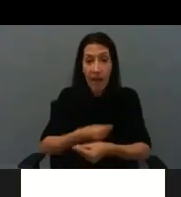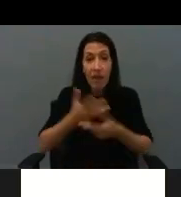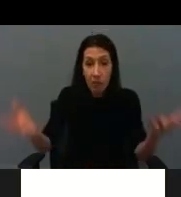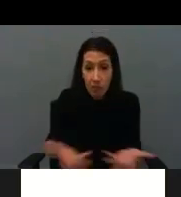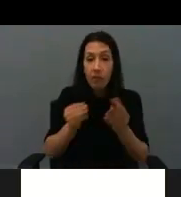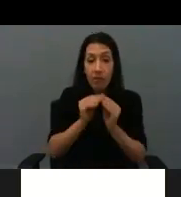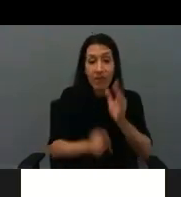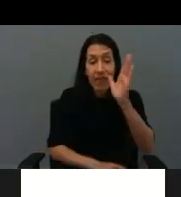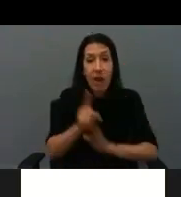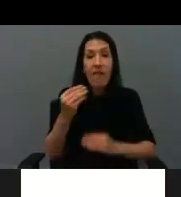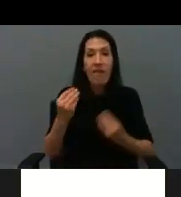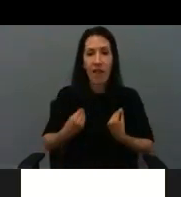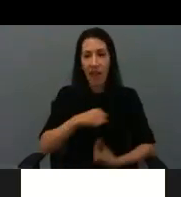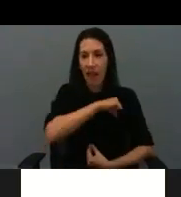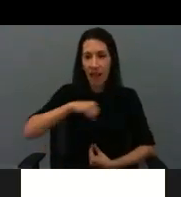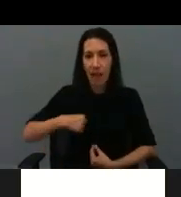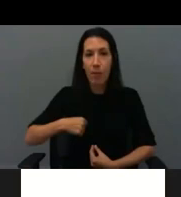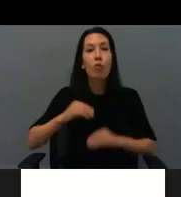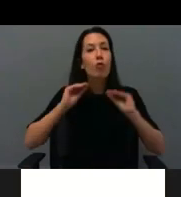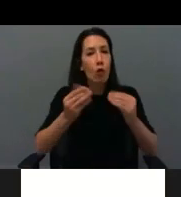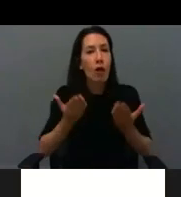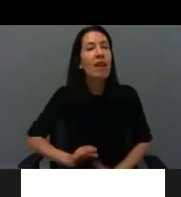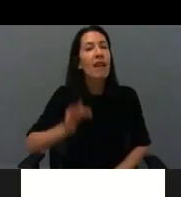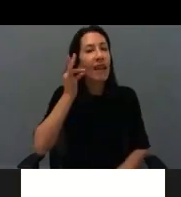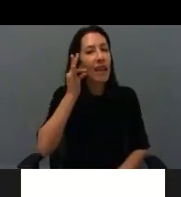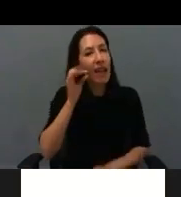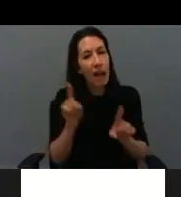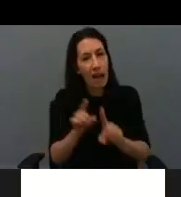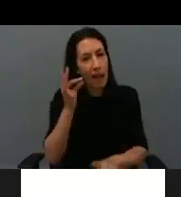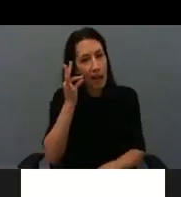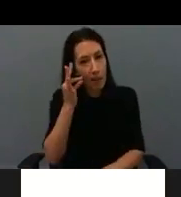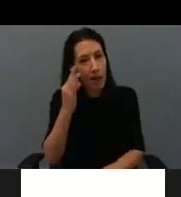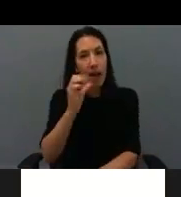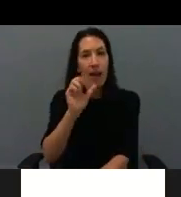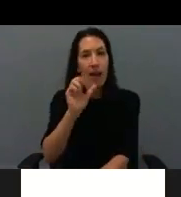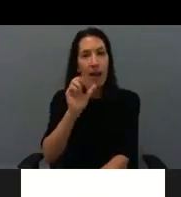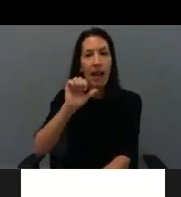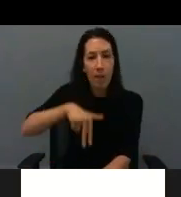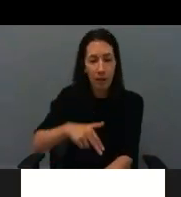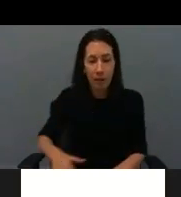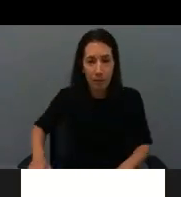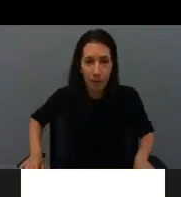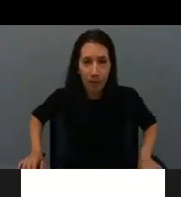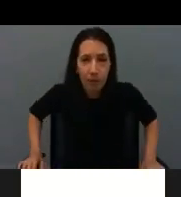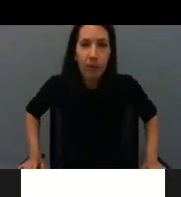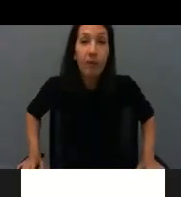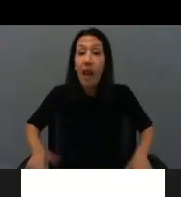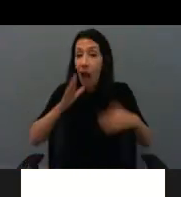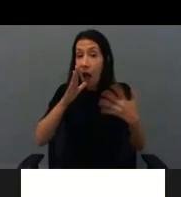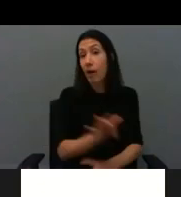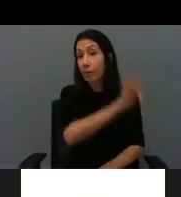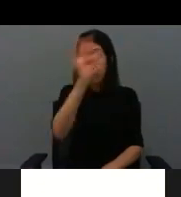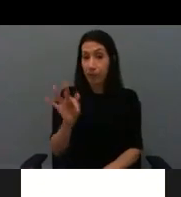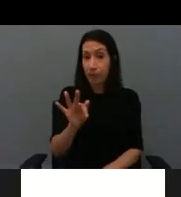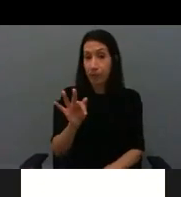la vida independiente de vuestra hija y vuestra hermana Carmen. Seguimos ahora con